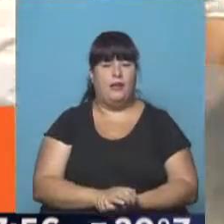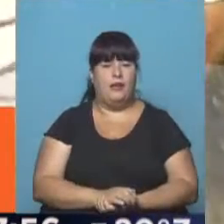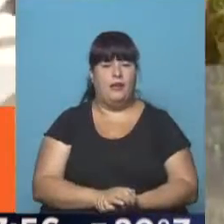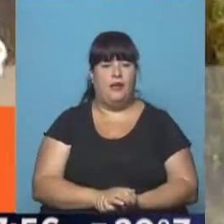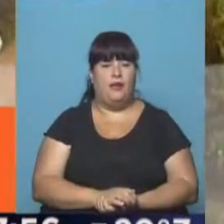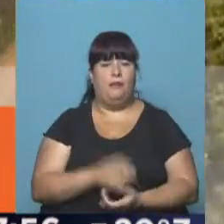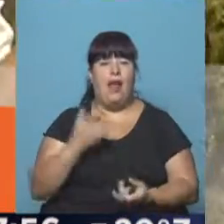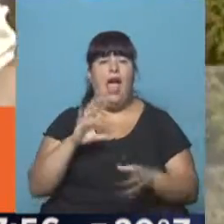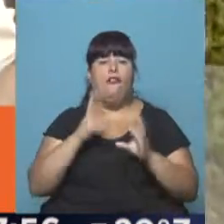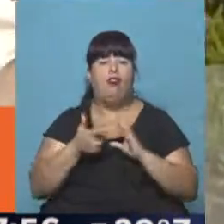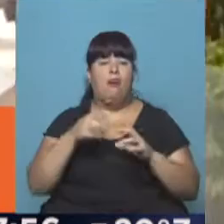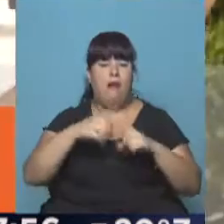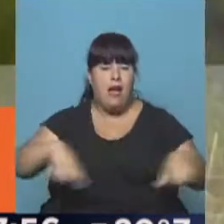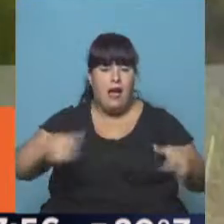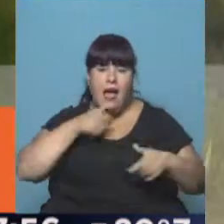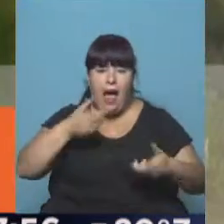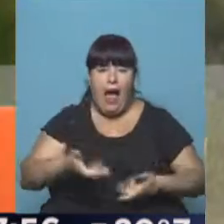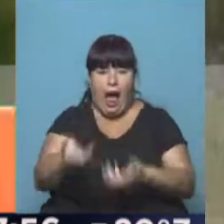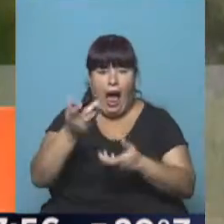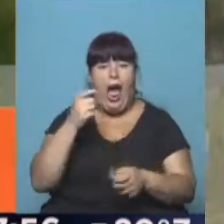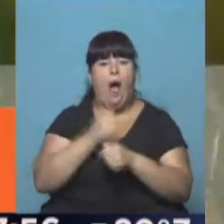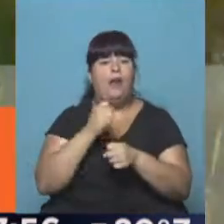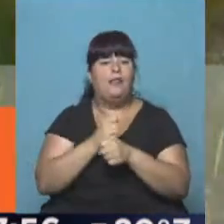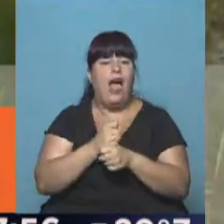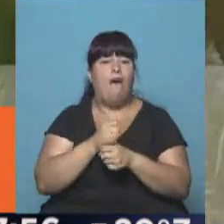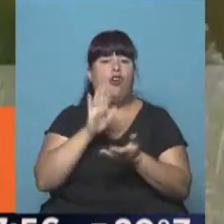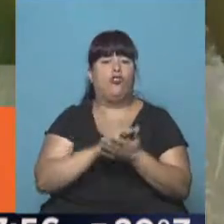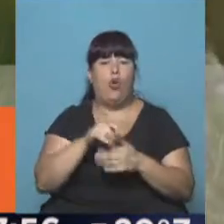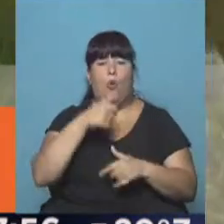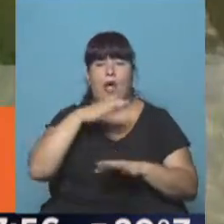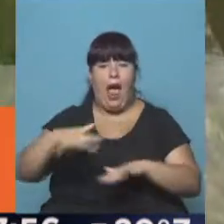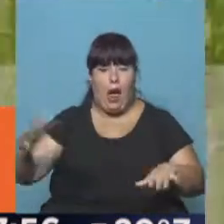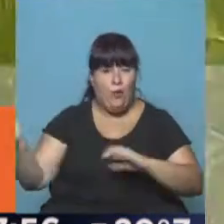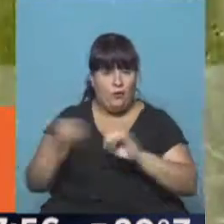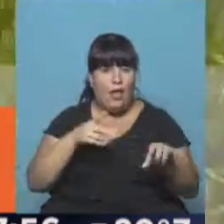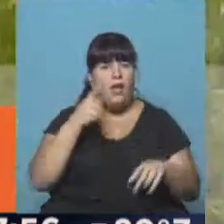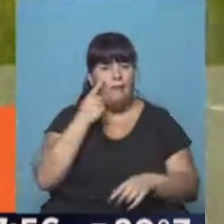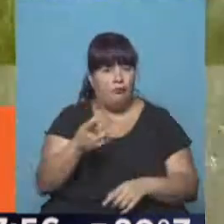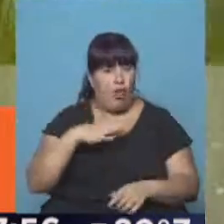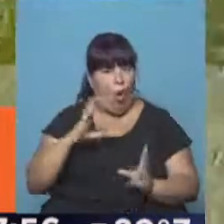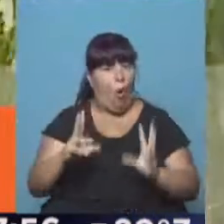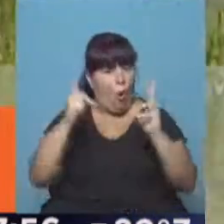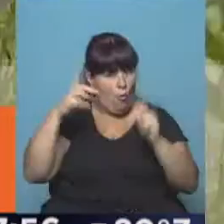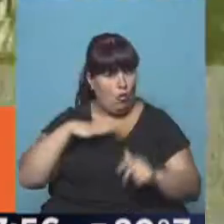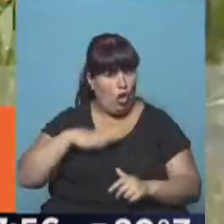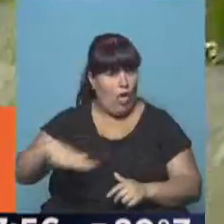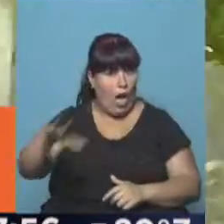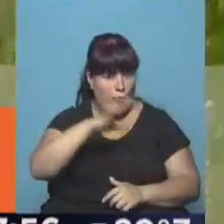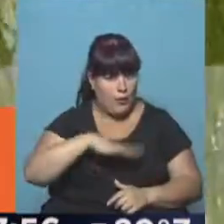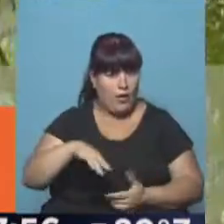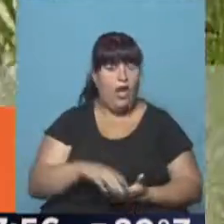de herramientas de zapa, un poco de agua también, trabajando lo que es las costas. Pero uno puede observar todavía humo en esta zona,